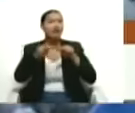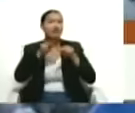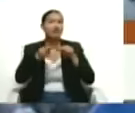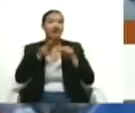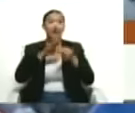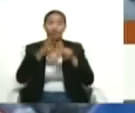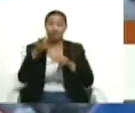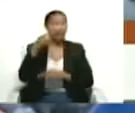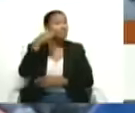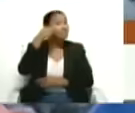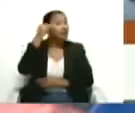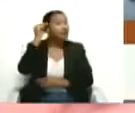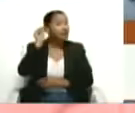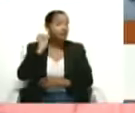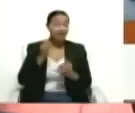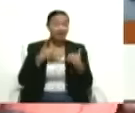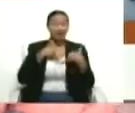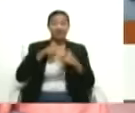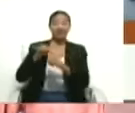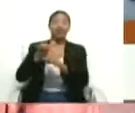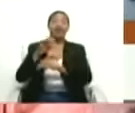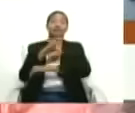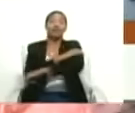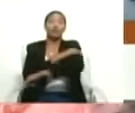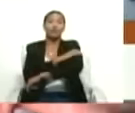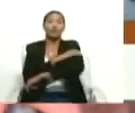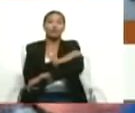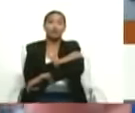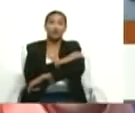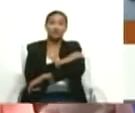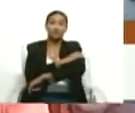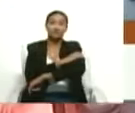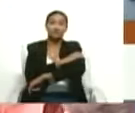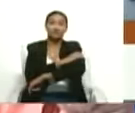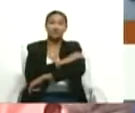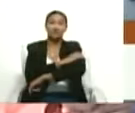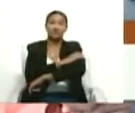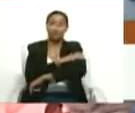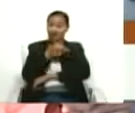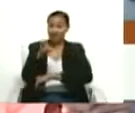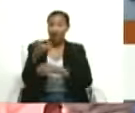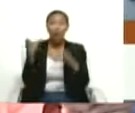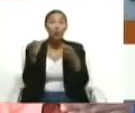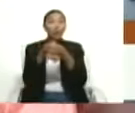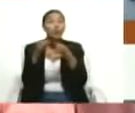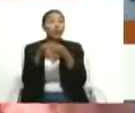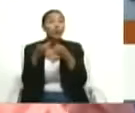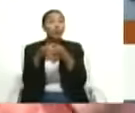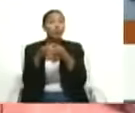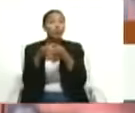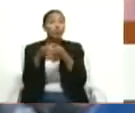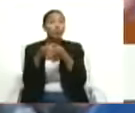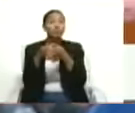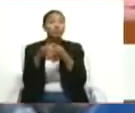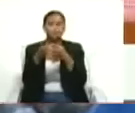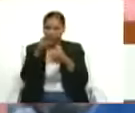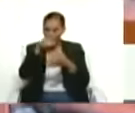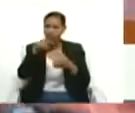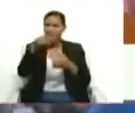oligarquía. Y gobernaban este país. Y esos grupos económicos, ustedes lo